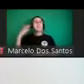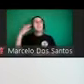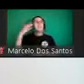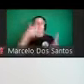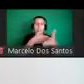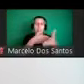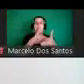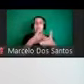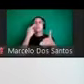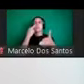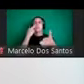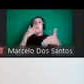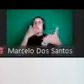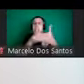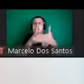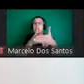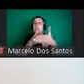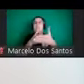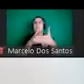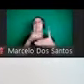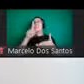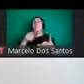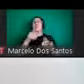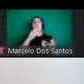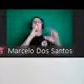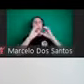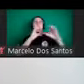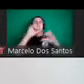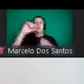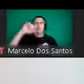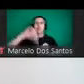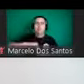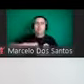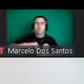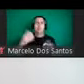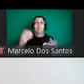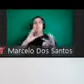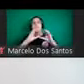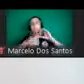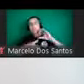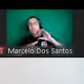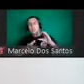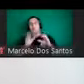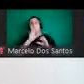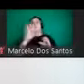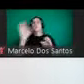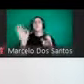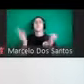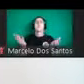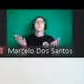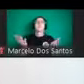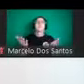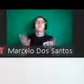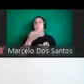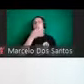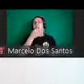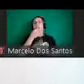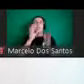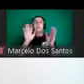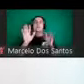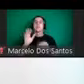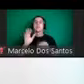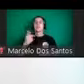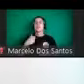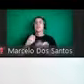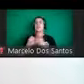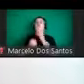Que otra dificultad a lo mejor en lo que esa persona va a poder desempeñar. En ahora que se están incorporando, sé que algunos